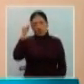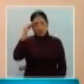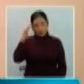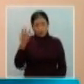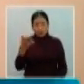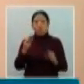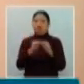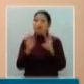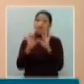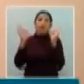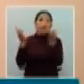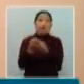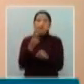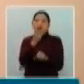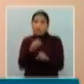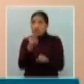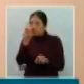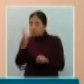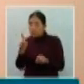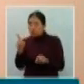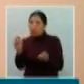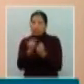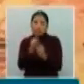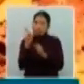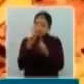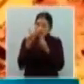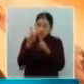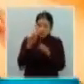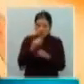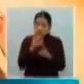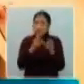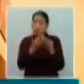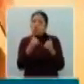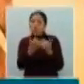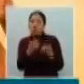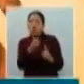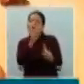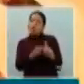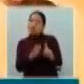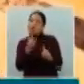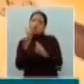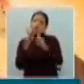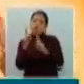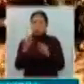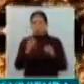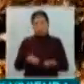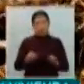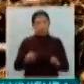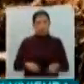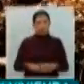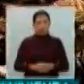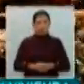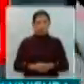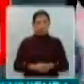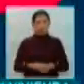la familia de esas personas que nos puede contestar sobre la persona que estamos consultando.